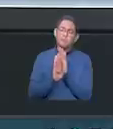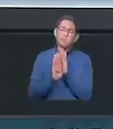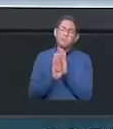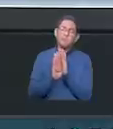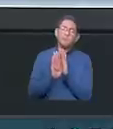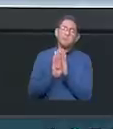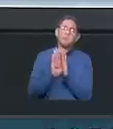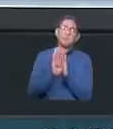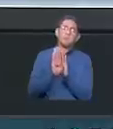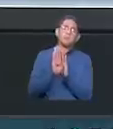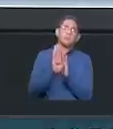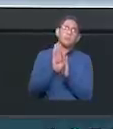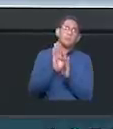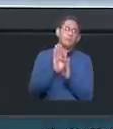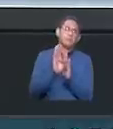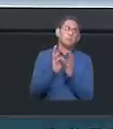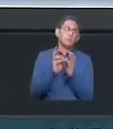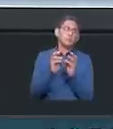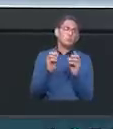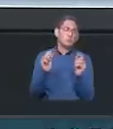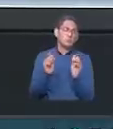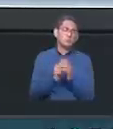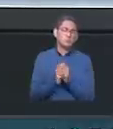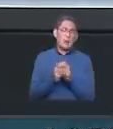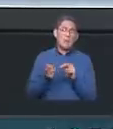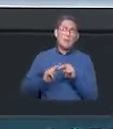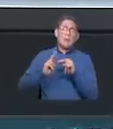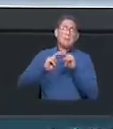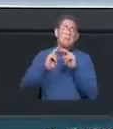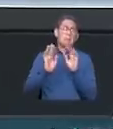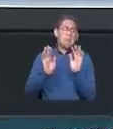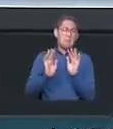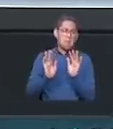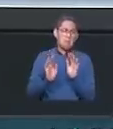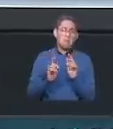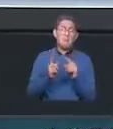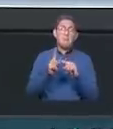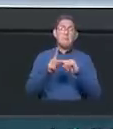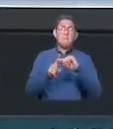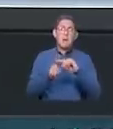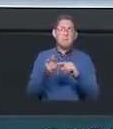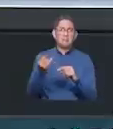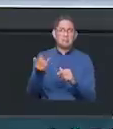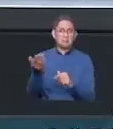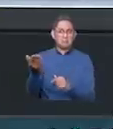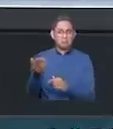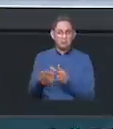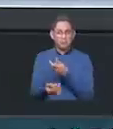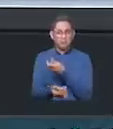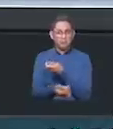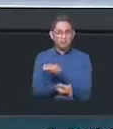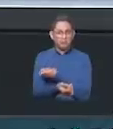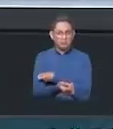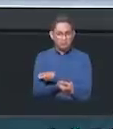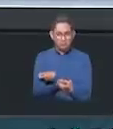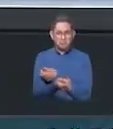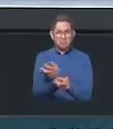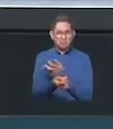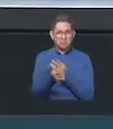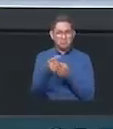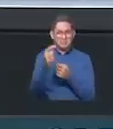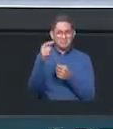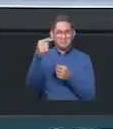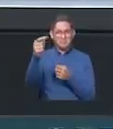nuevos que unidos además al proceso dinámico de vacunación a partir del próximo